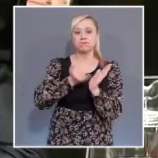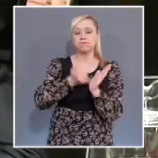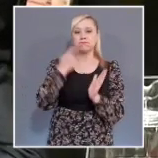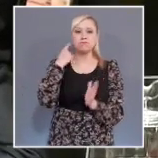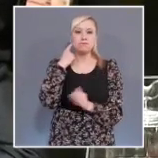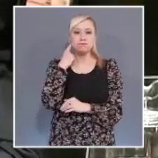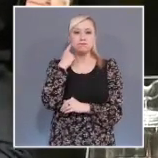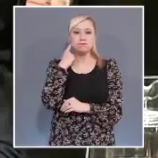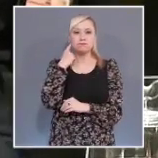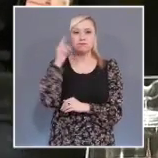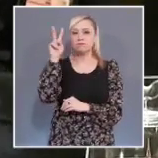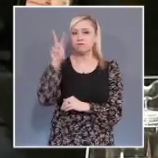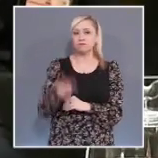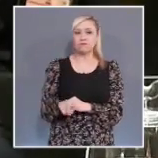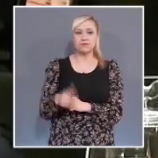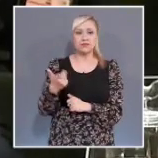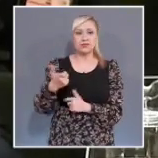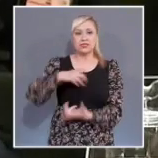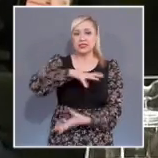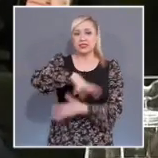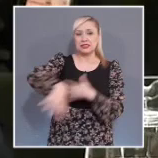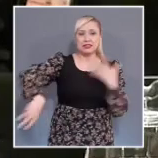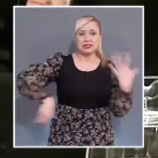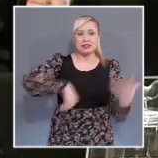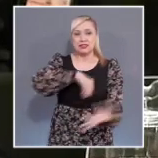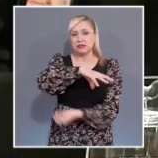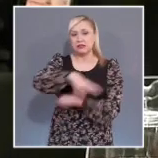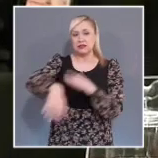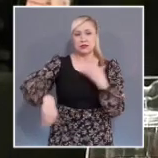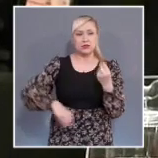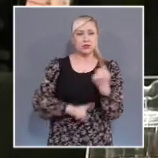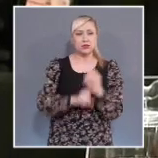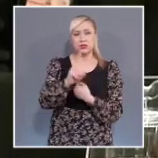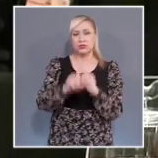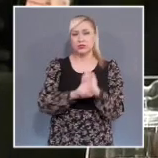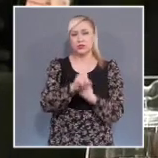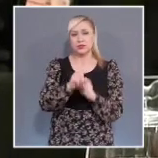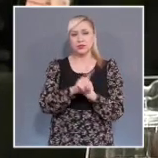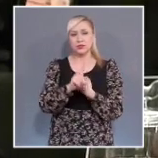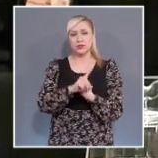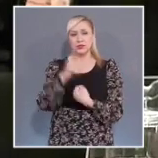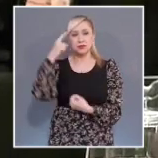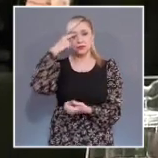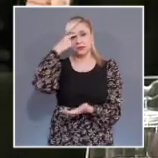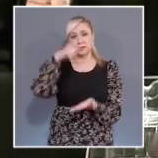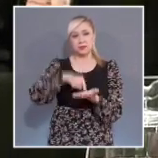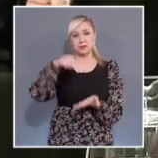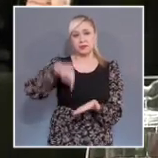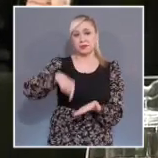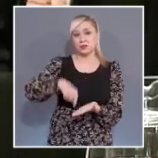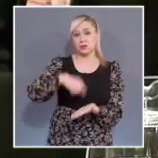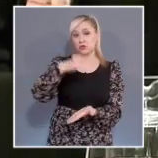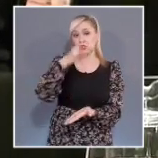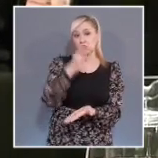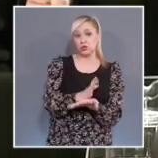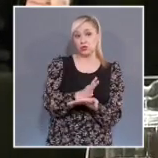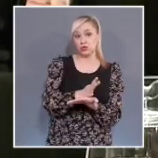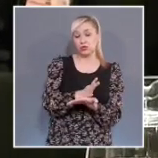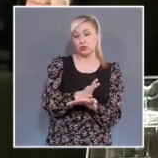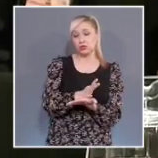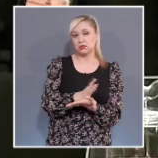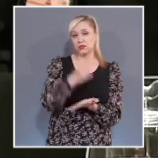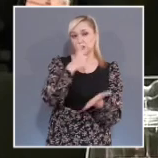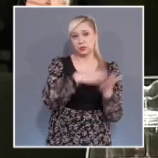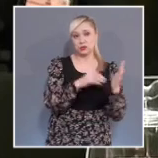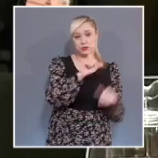la desaceleración del crecimiento en la región no es solo un problema coyuntural causado por la cascada de choques desde el 2020, sino que es